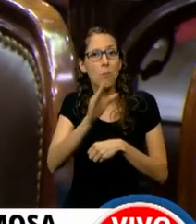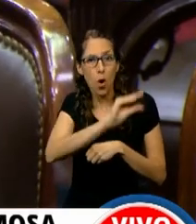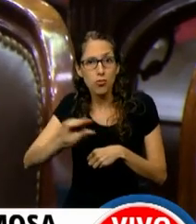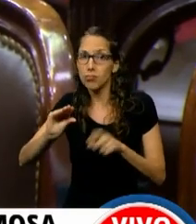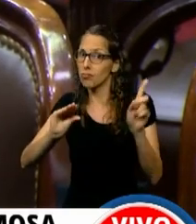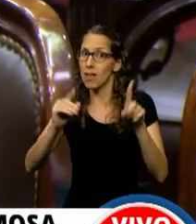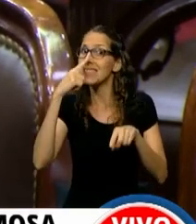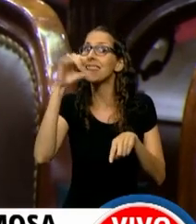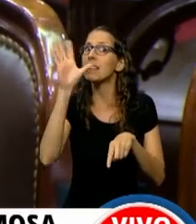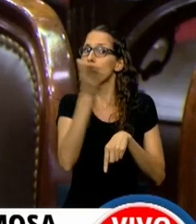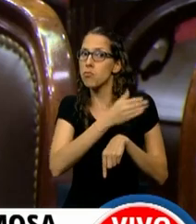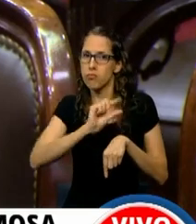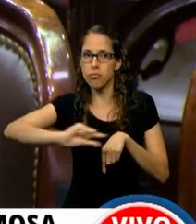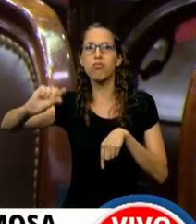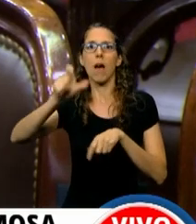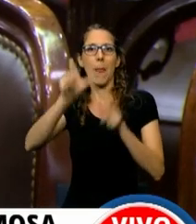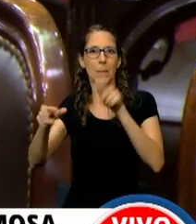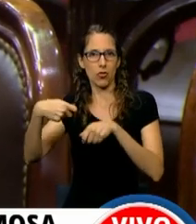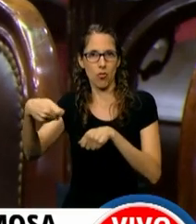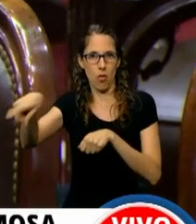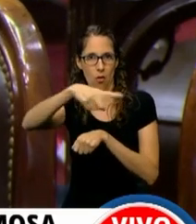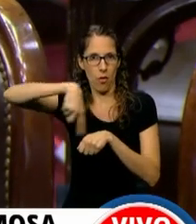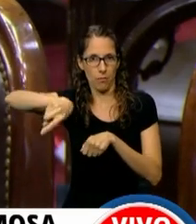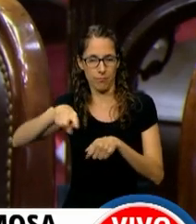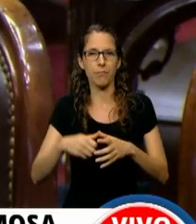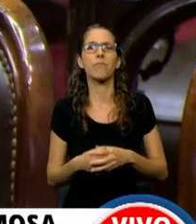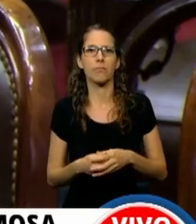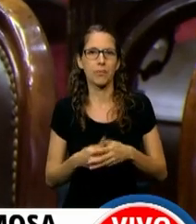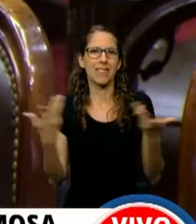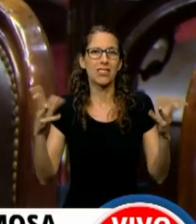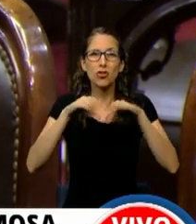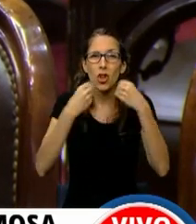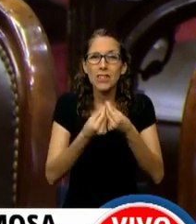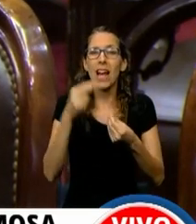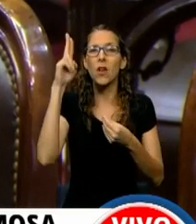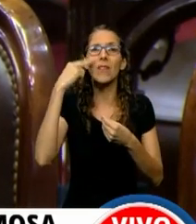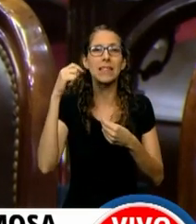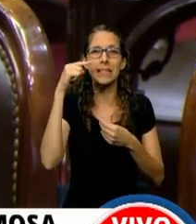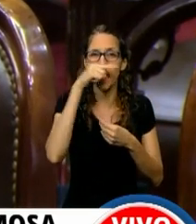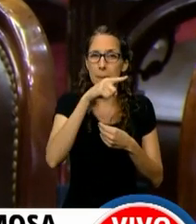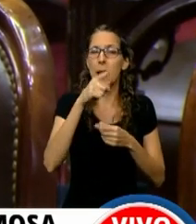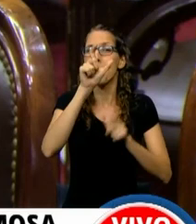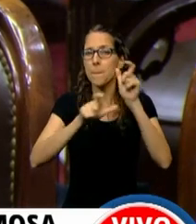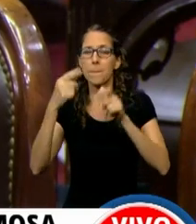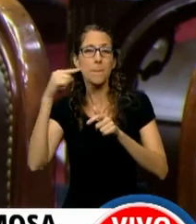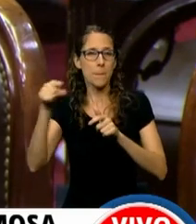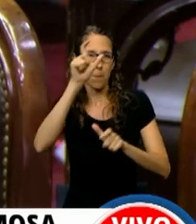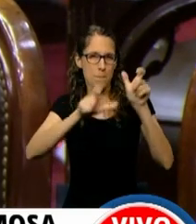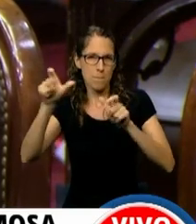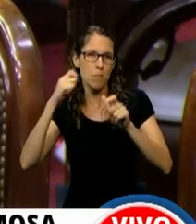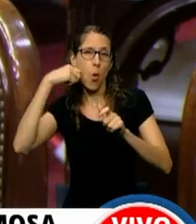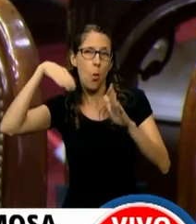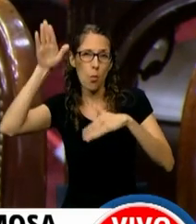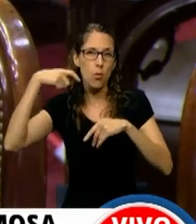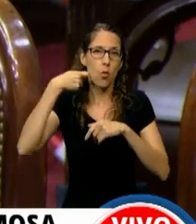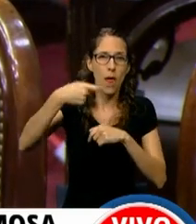el 70% a aquellos beneficiarios, que fueron más de 97 mil adultos mayores que pudieron ser